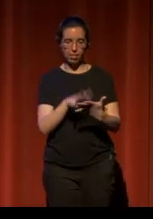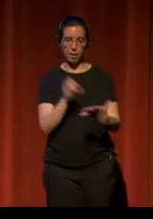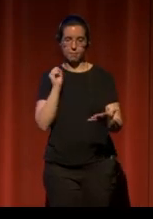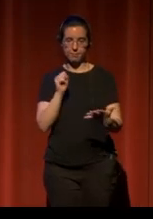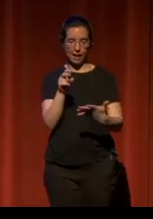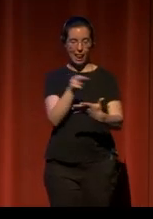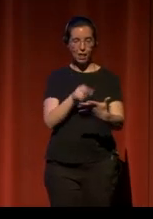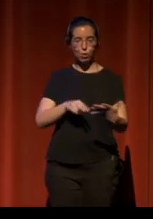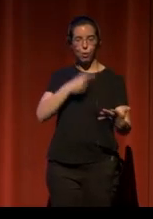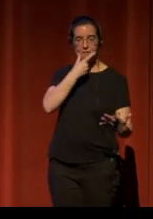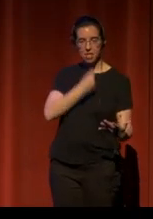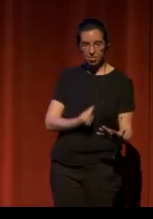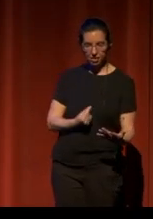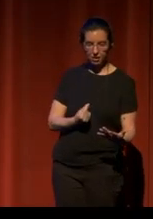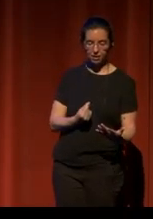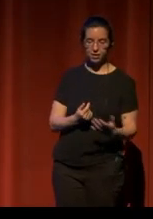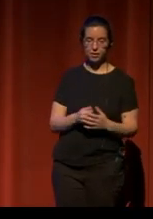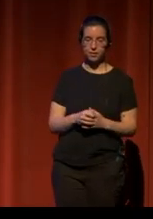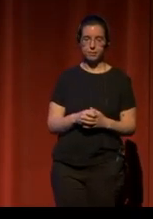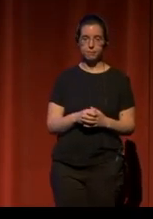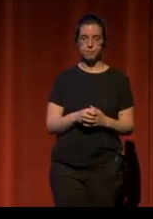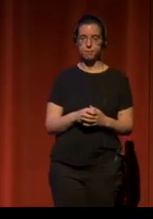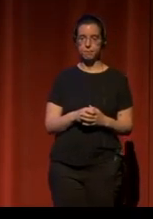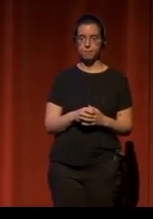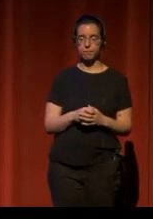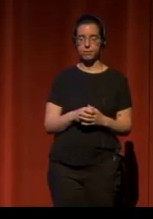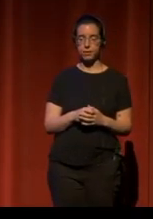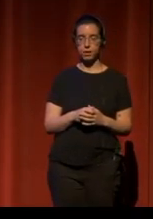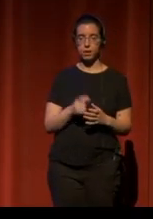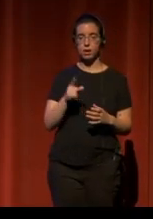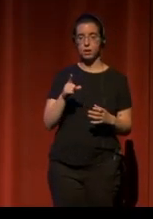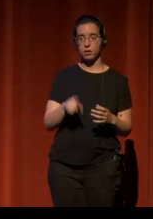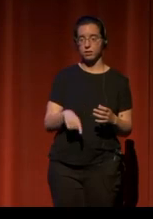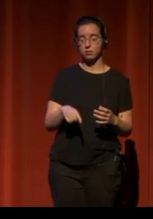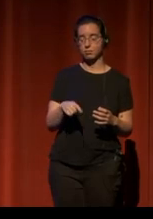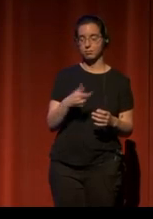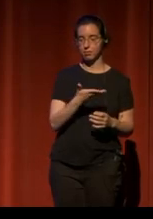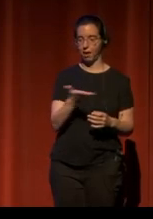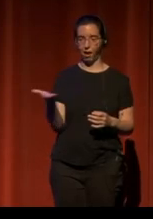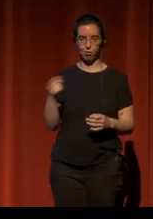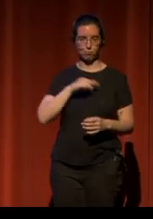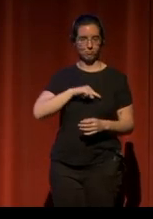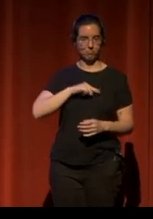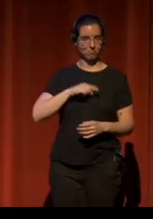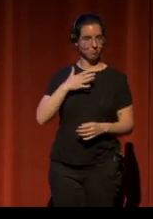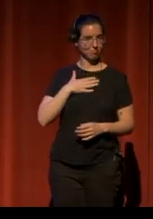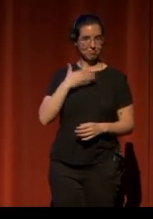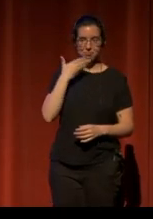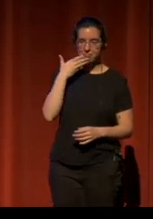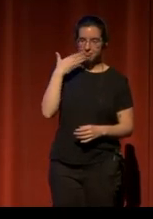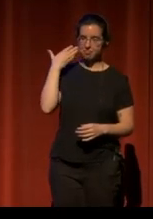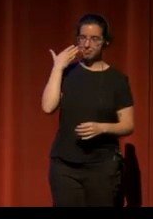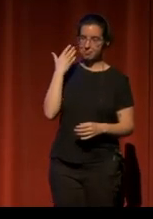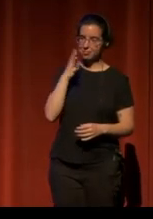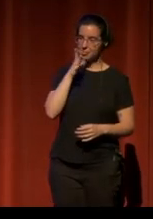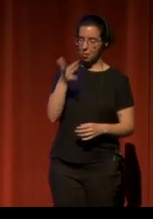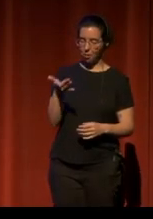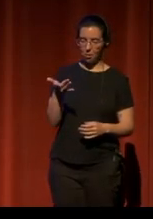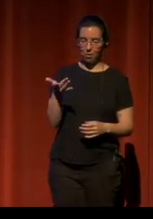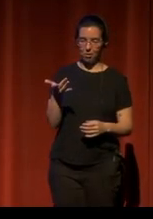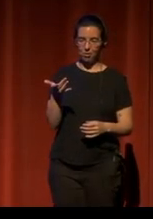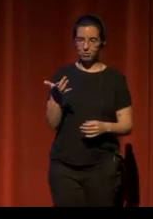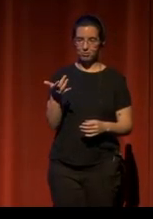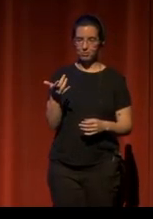lectura fácil no y y además Bueno pues ellos se sentían super orgullosos porque de repente fueron se convirtieron